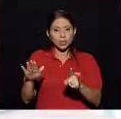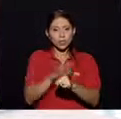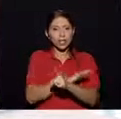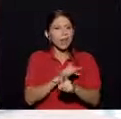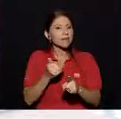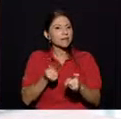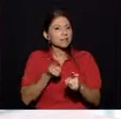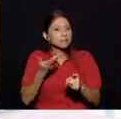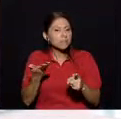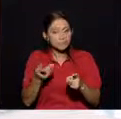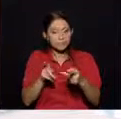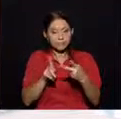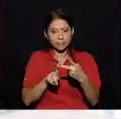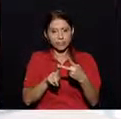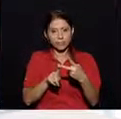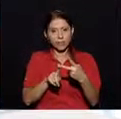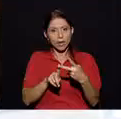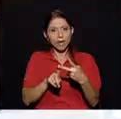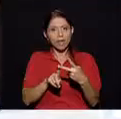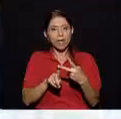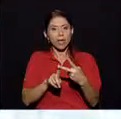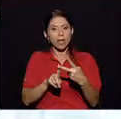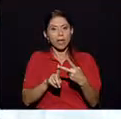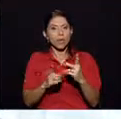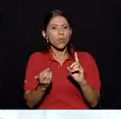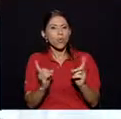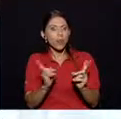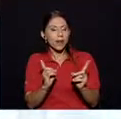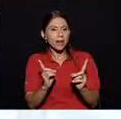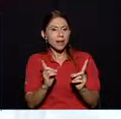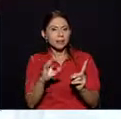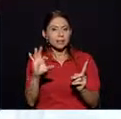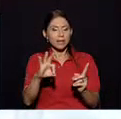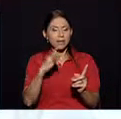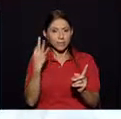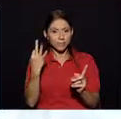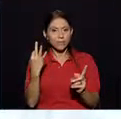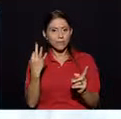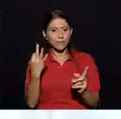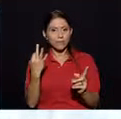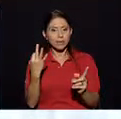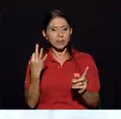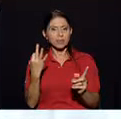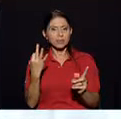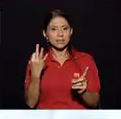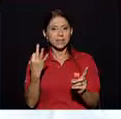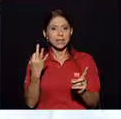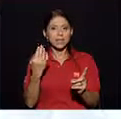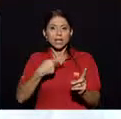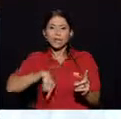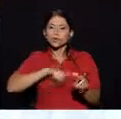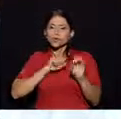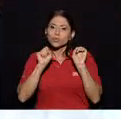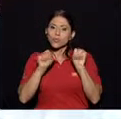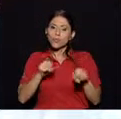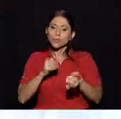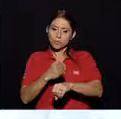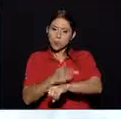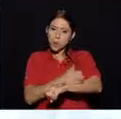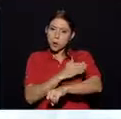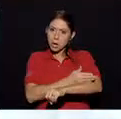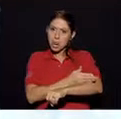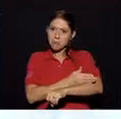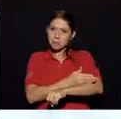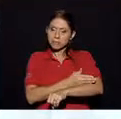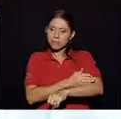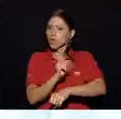que este sistema no está, digámoslo así, dando de la talla, no está funcionando como debería, y que lo que tenemos más bien es un conjunto de instituciones y de